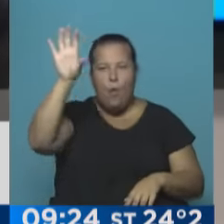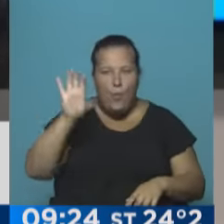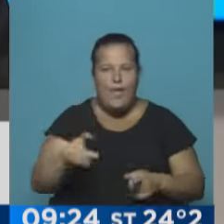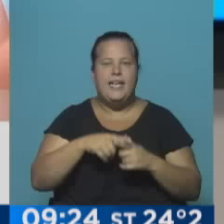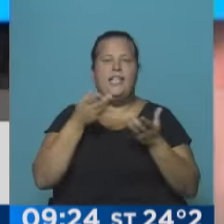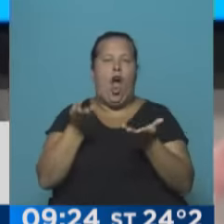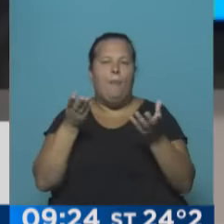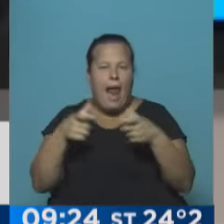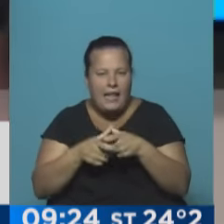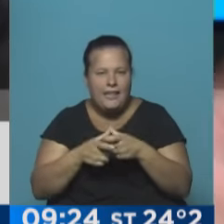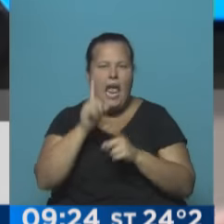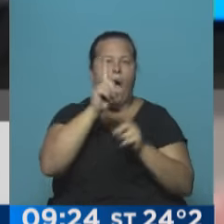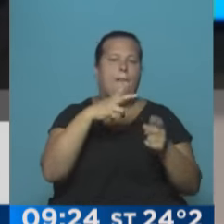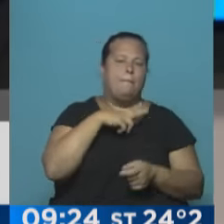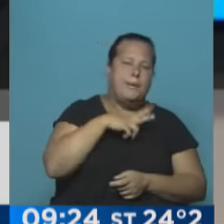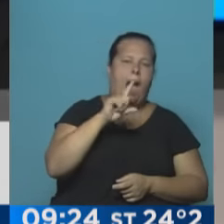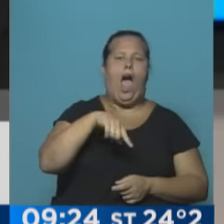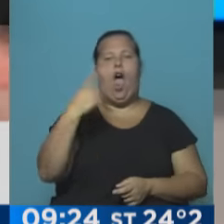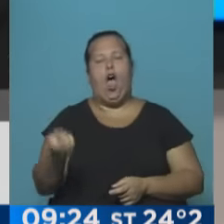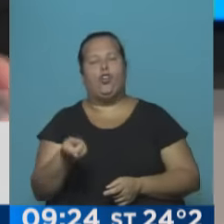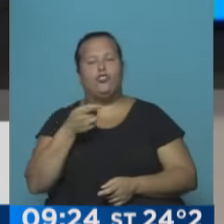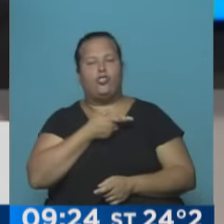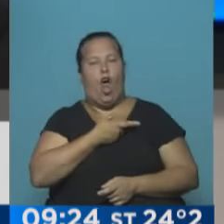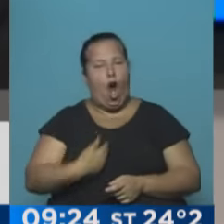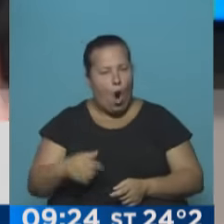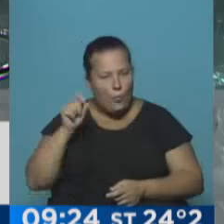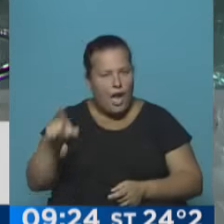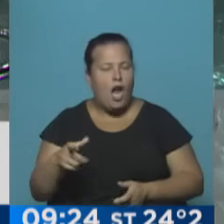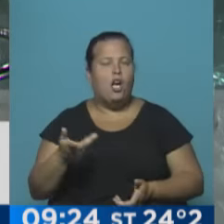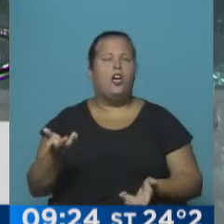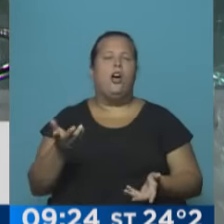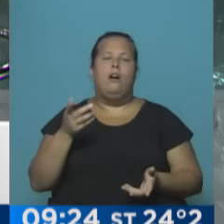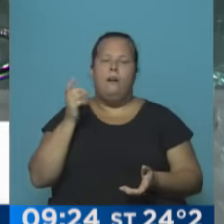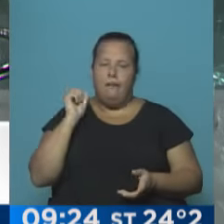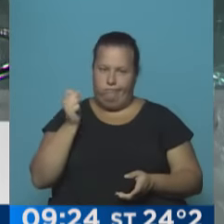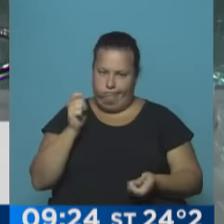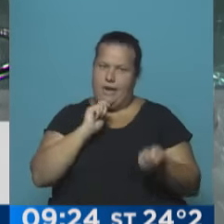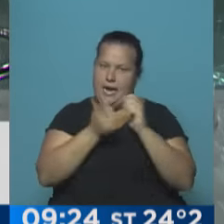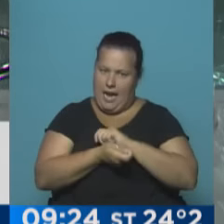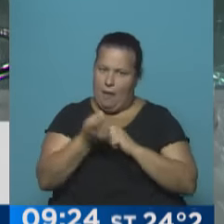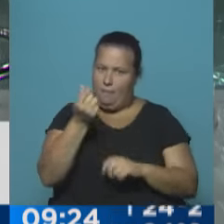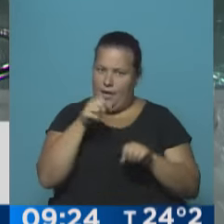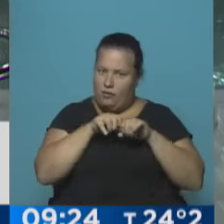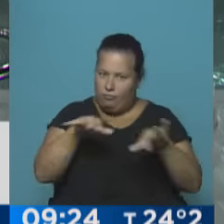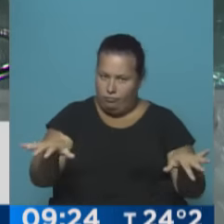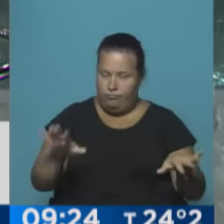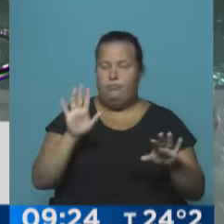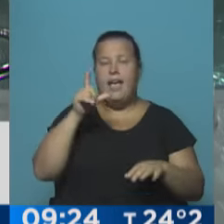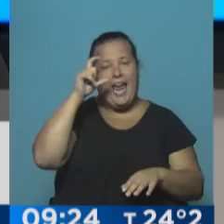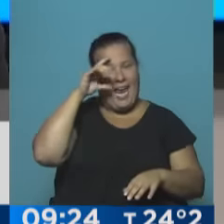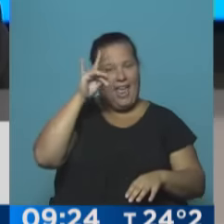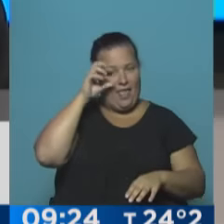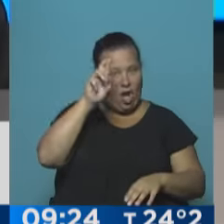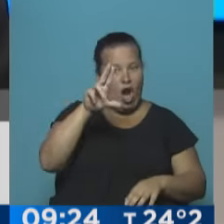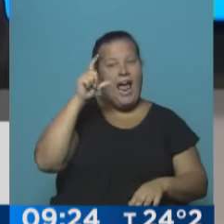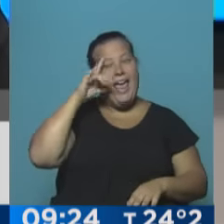son cooperativas son algunas privadas otras de de los gobiernos provinciales han tenido una corrección en el valor de distribución edenor y de